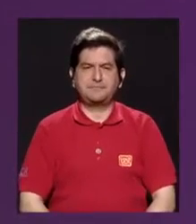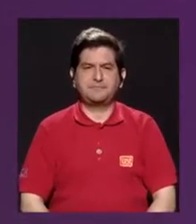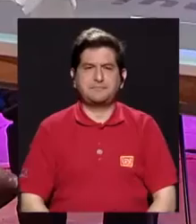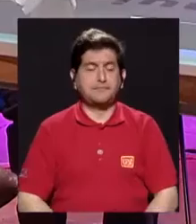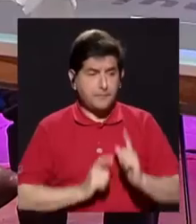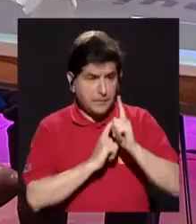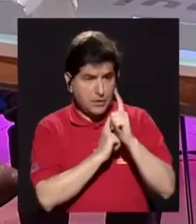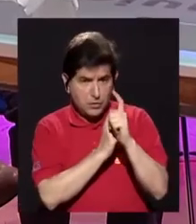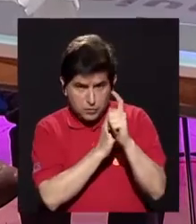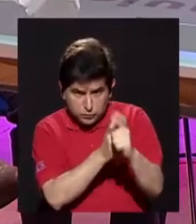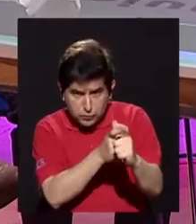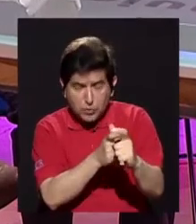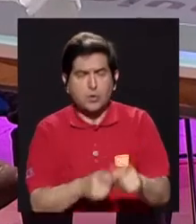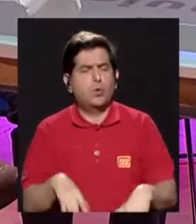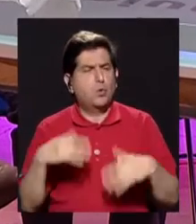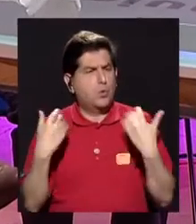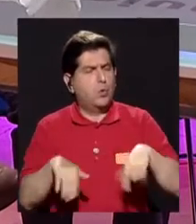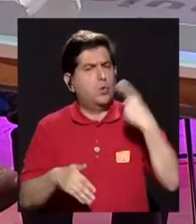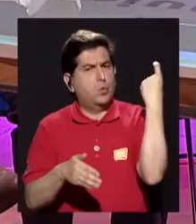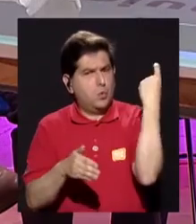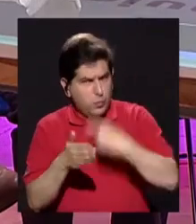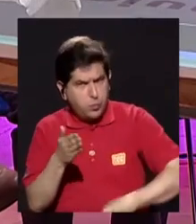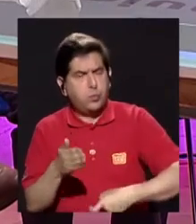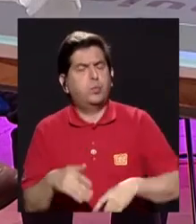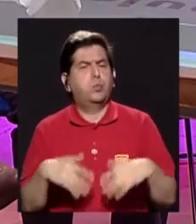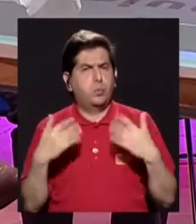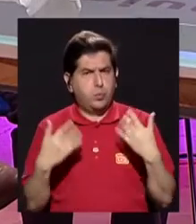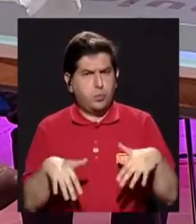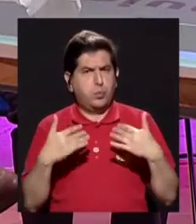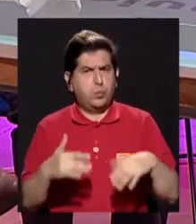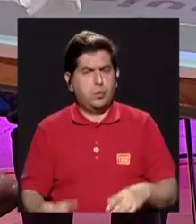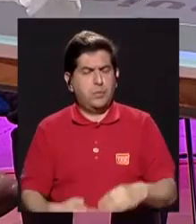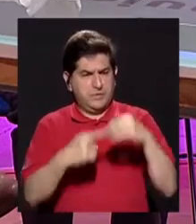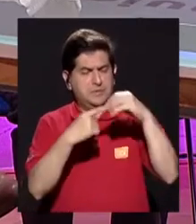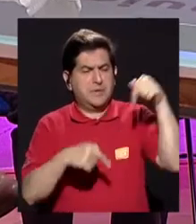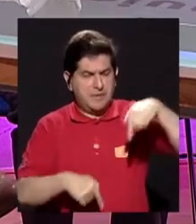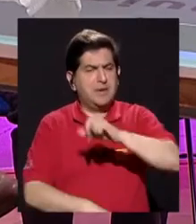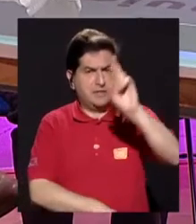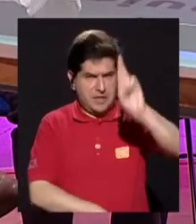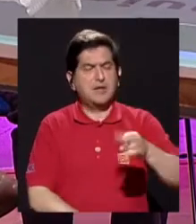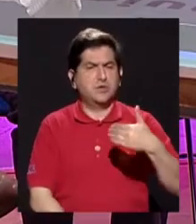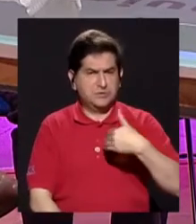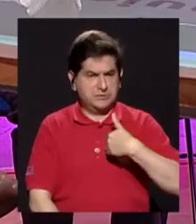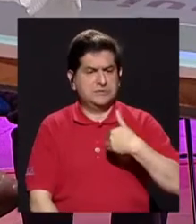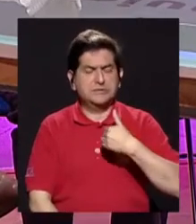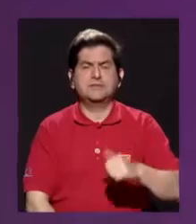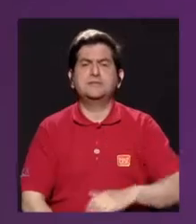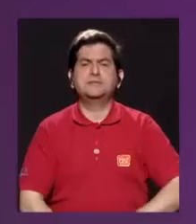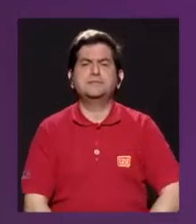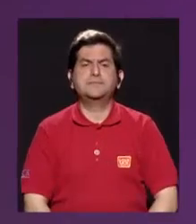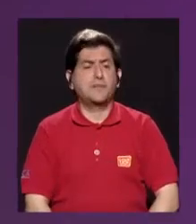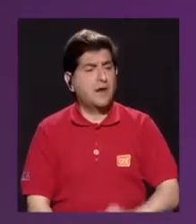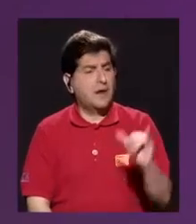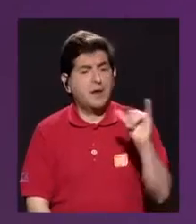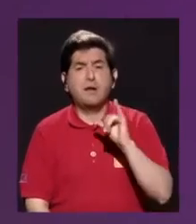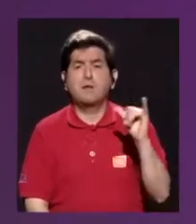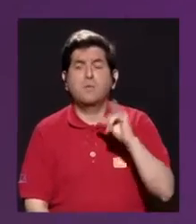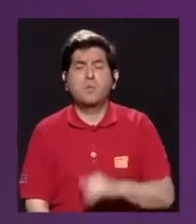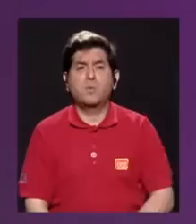una competencia muy, muy fuerte, de las más fuertes que hay aquí en Costa Rica. Y también